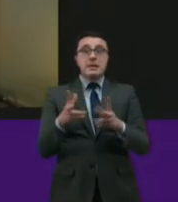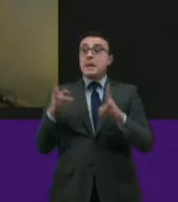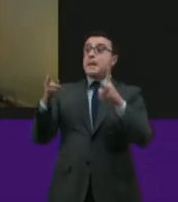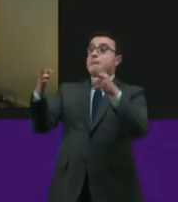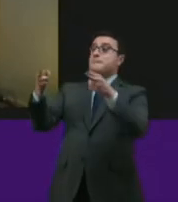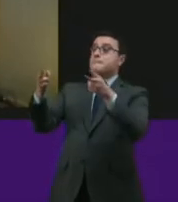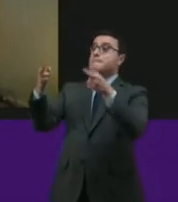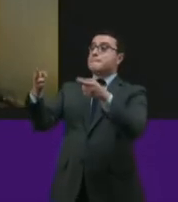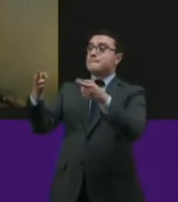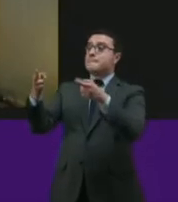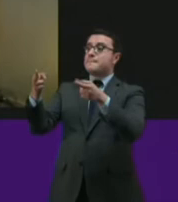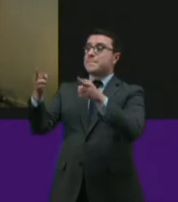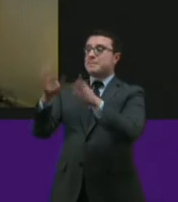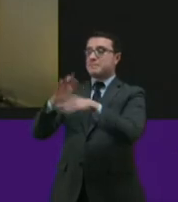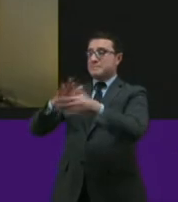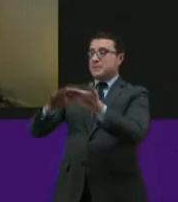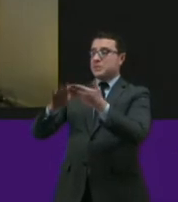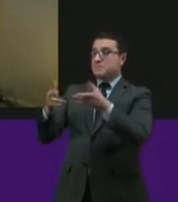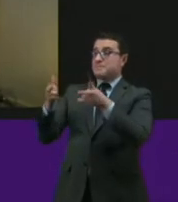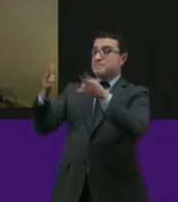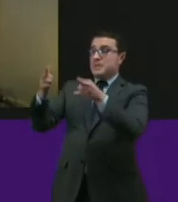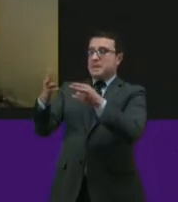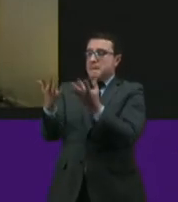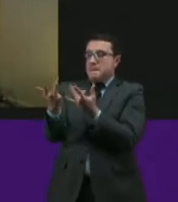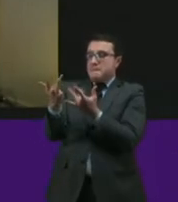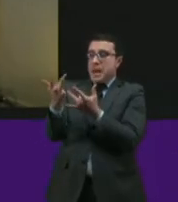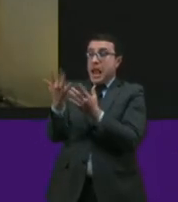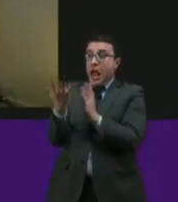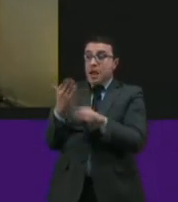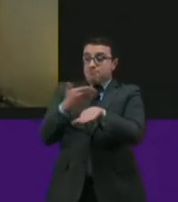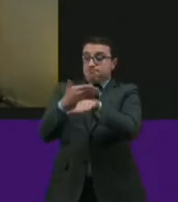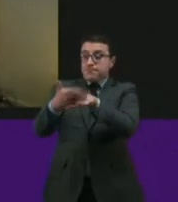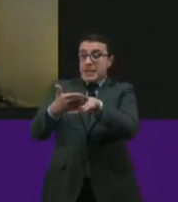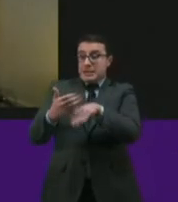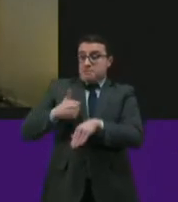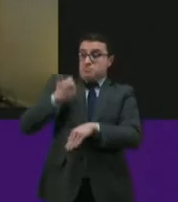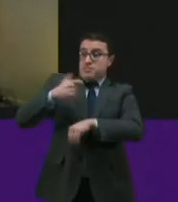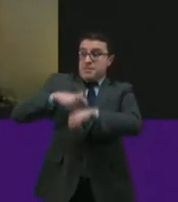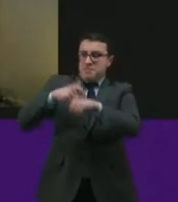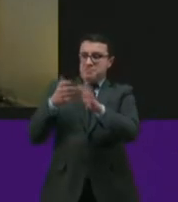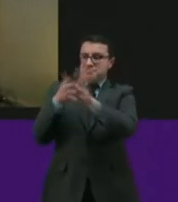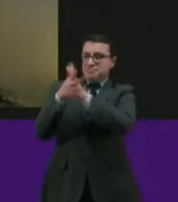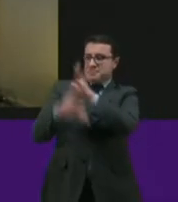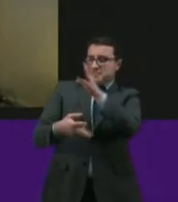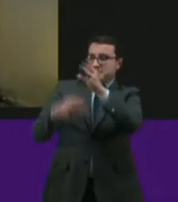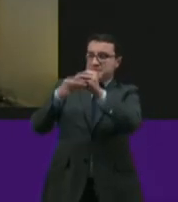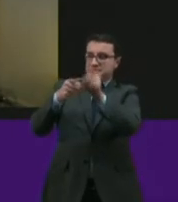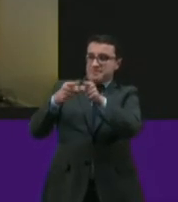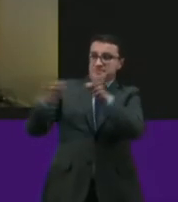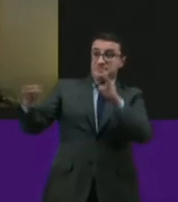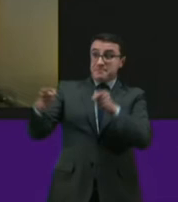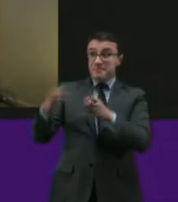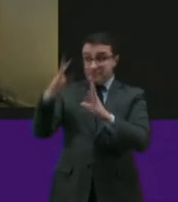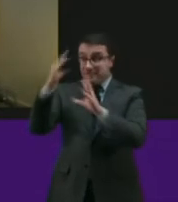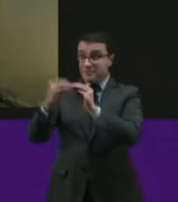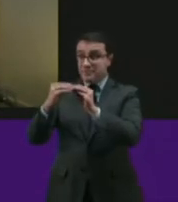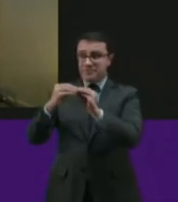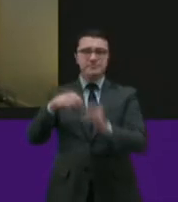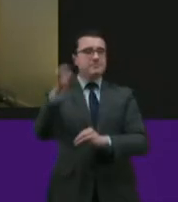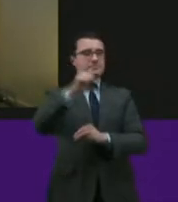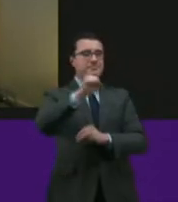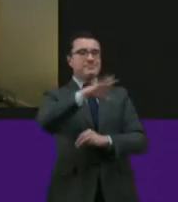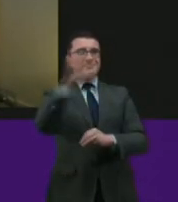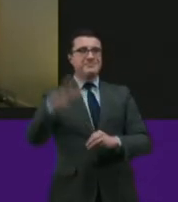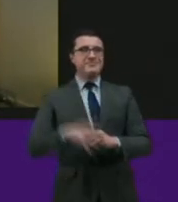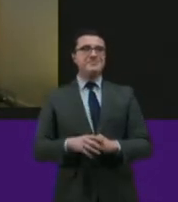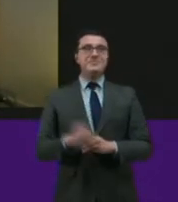business. Ahí te tengo que cortar. Ahorita de pronto aprovechas el tiempo y nos cuentas un poquito más, ¿te parece? Vale, listo. Usted le tocó de